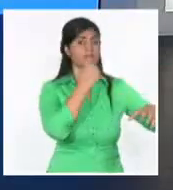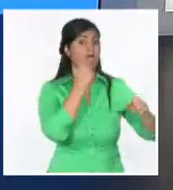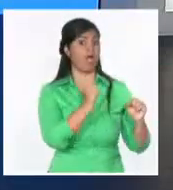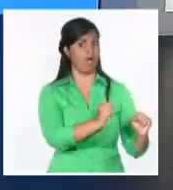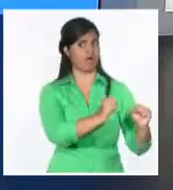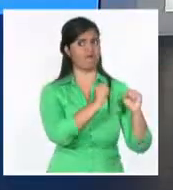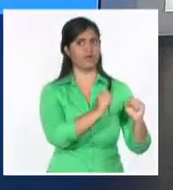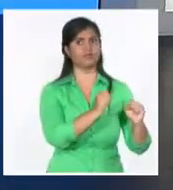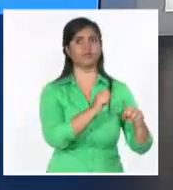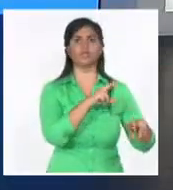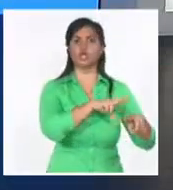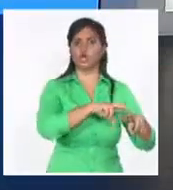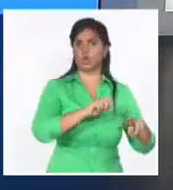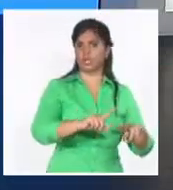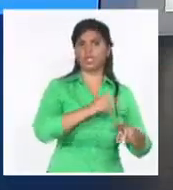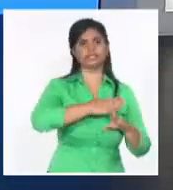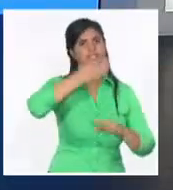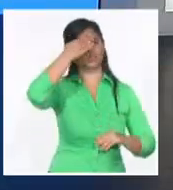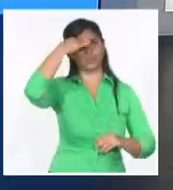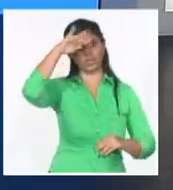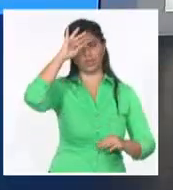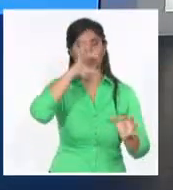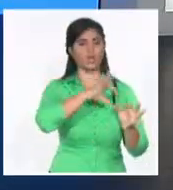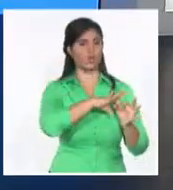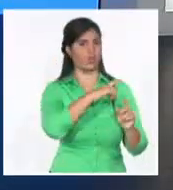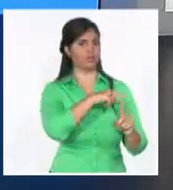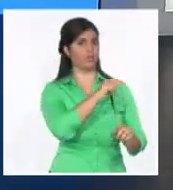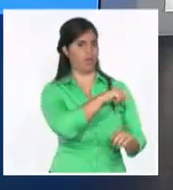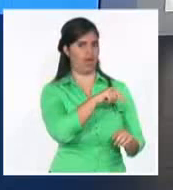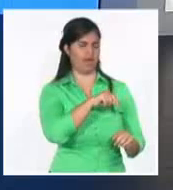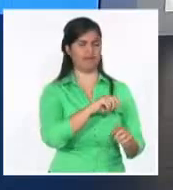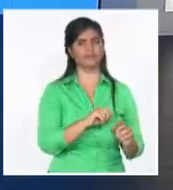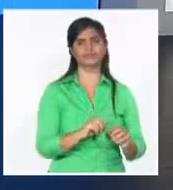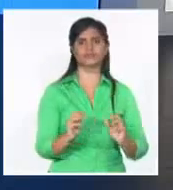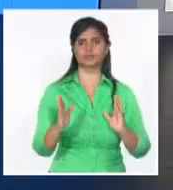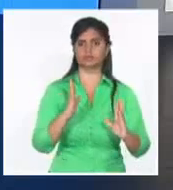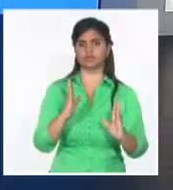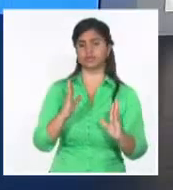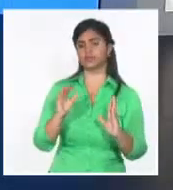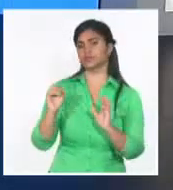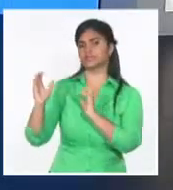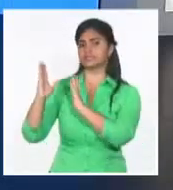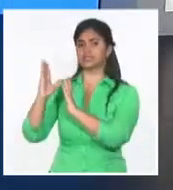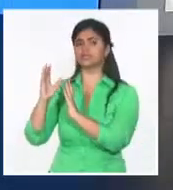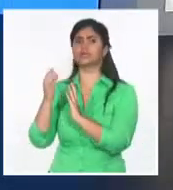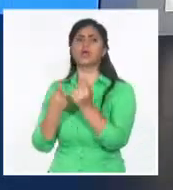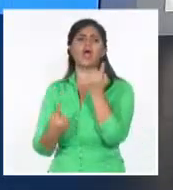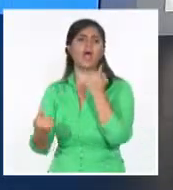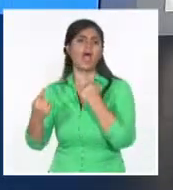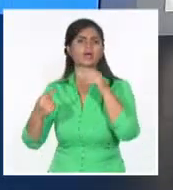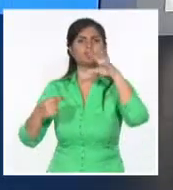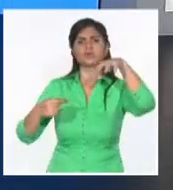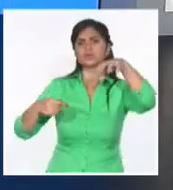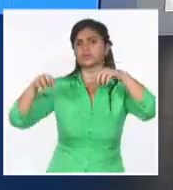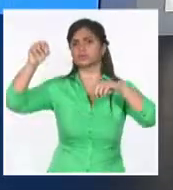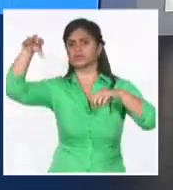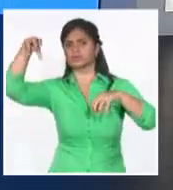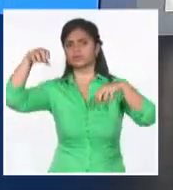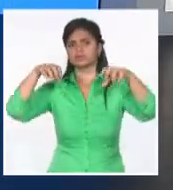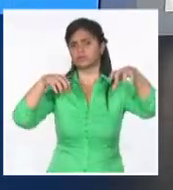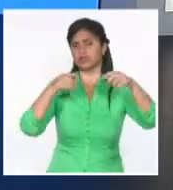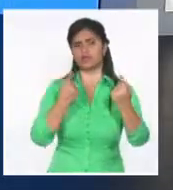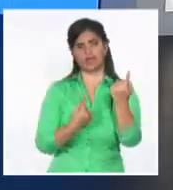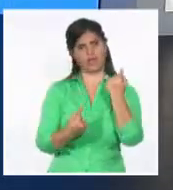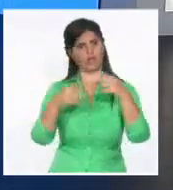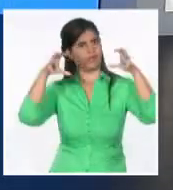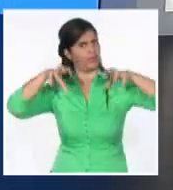del territorio, mientras que en el occidente del centro pues pudieran ocurrir también algunas lluvias, pero mucho más aisladas y concentradas hacia zonas de la costa norte. En el